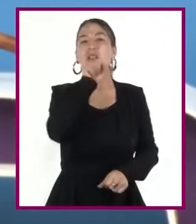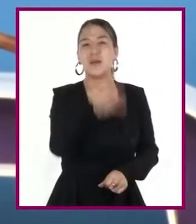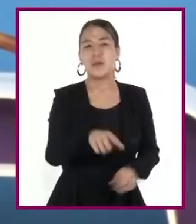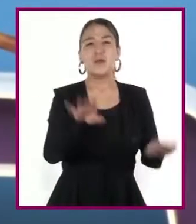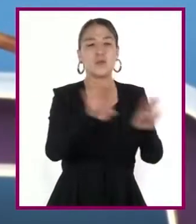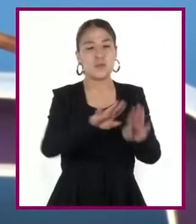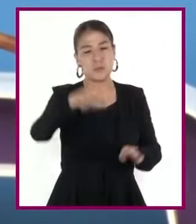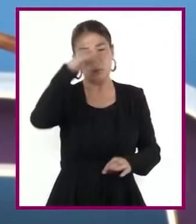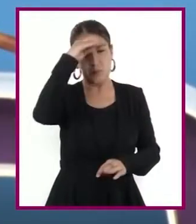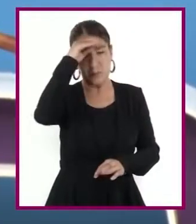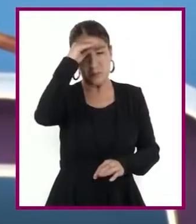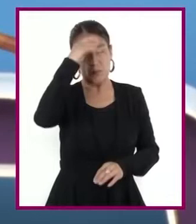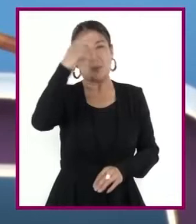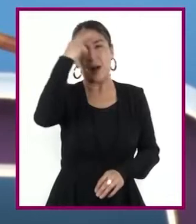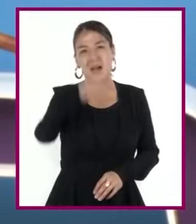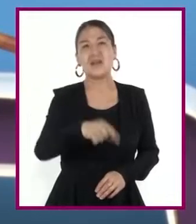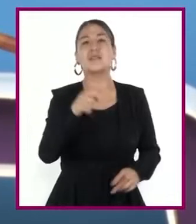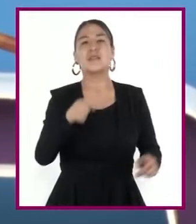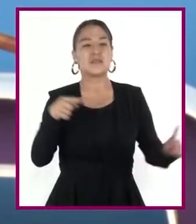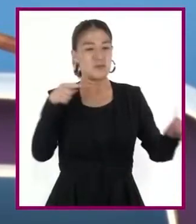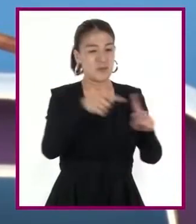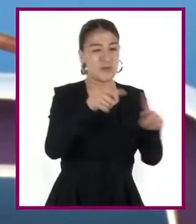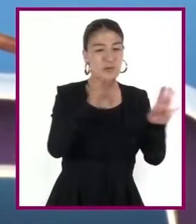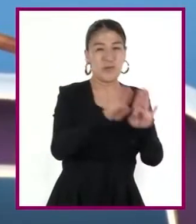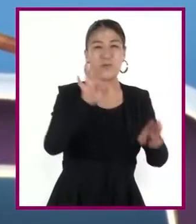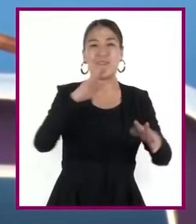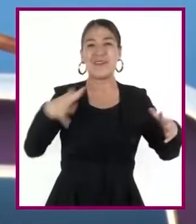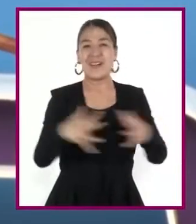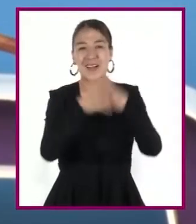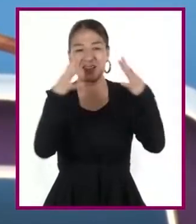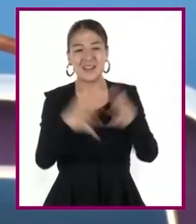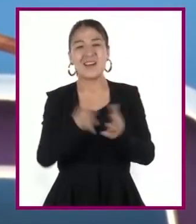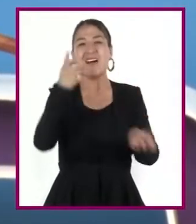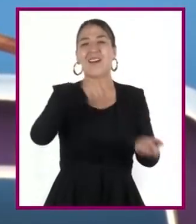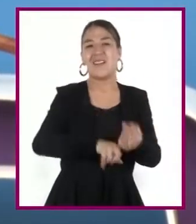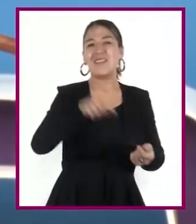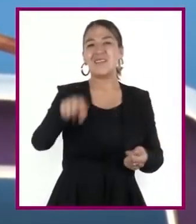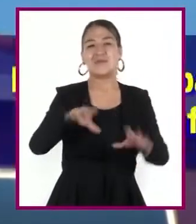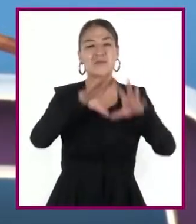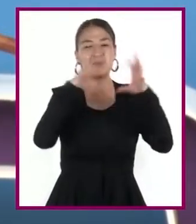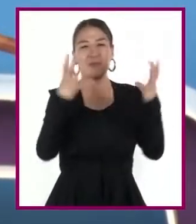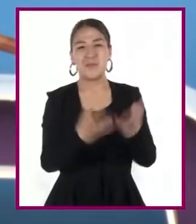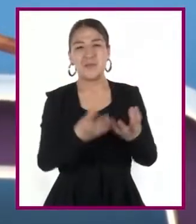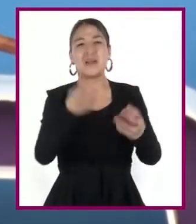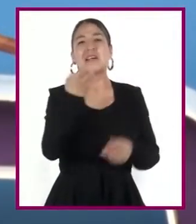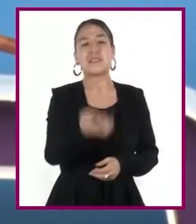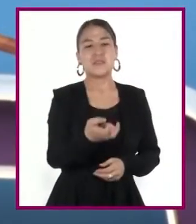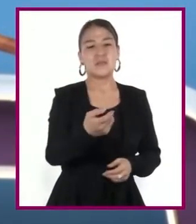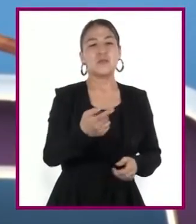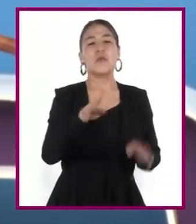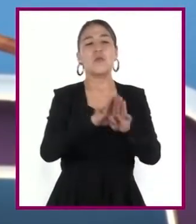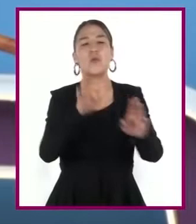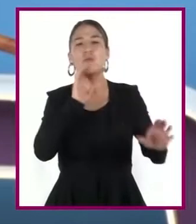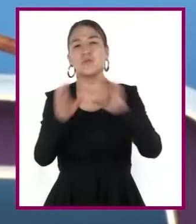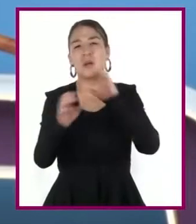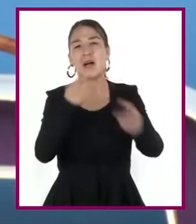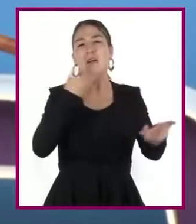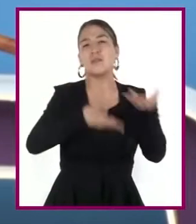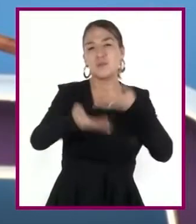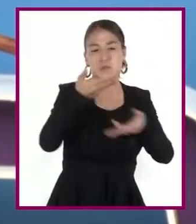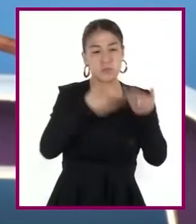una estrategia para no llegar a una guerra o tener conflictos entre las naciones, ya que el diálogo y la cooperación